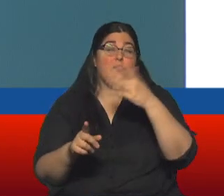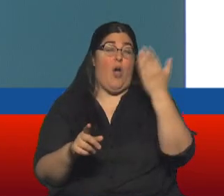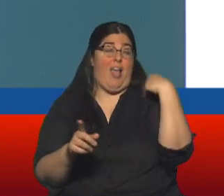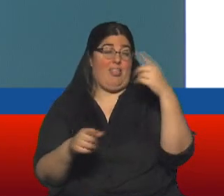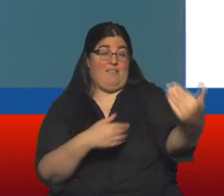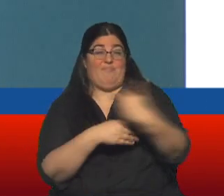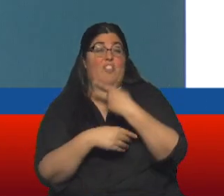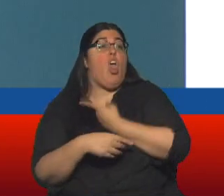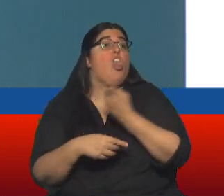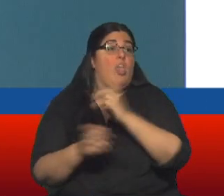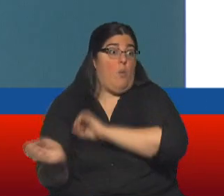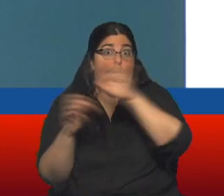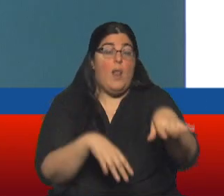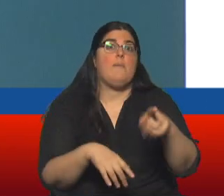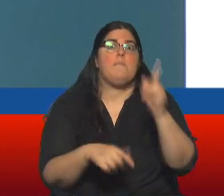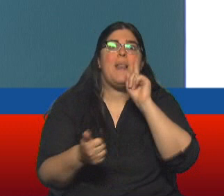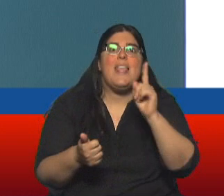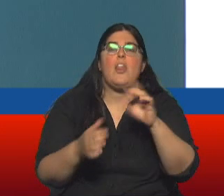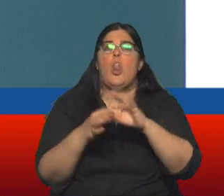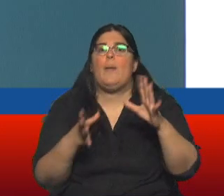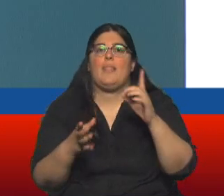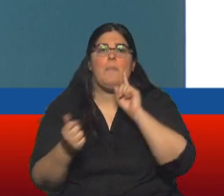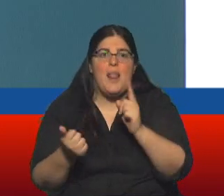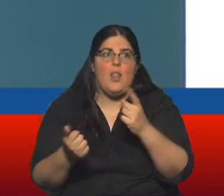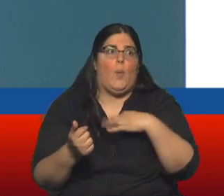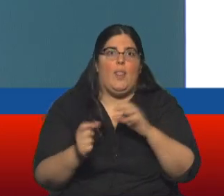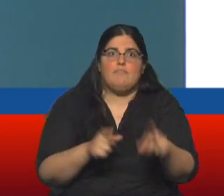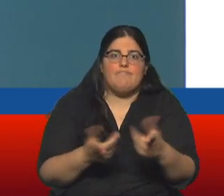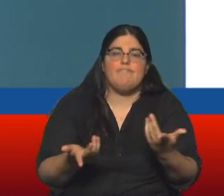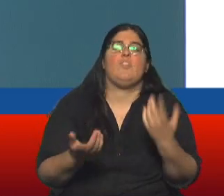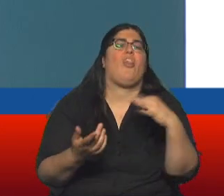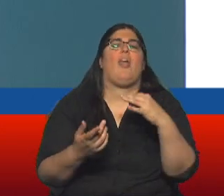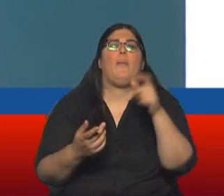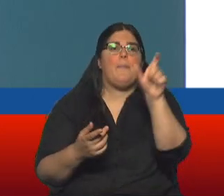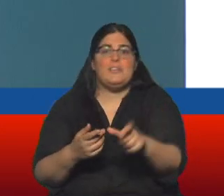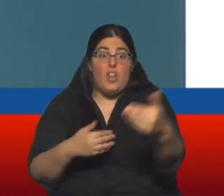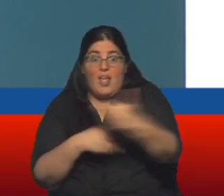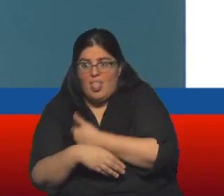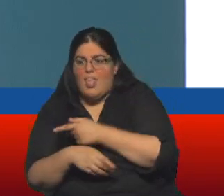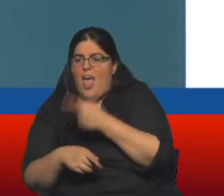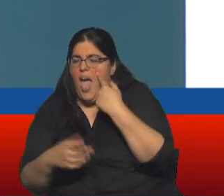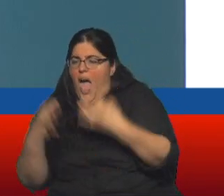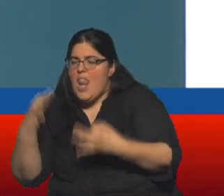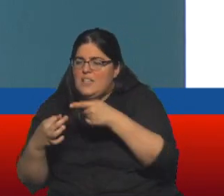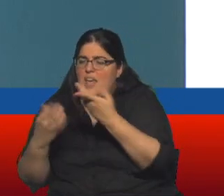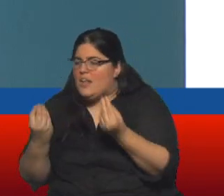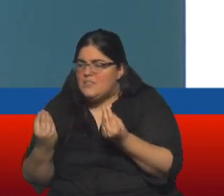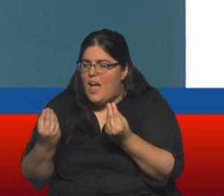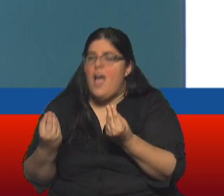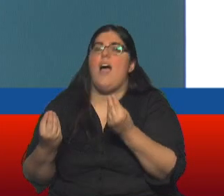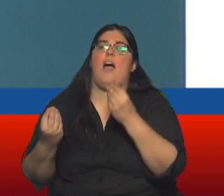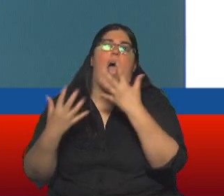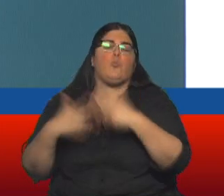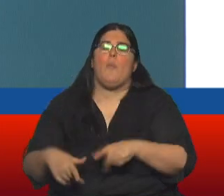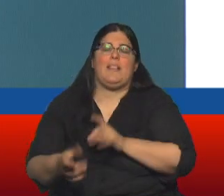momento, corre peligro su vida, corre peligro su libertad, con lo cual hay que analizar el caso, no se puede expulsar automáticamente. Y eso Polonia lo sabe